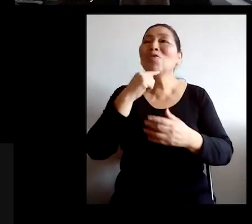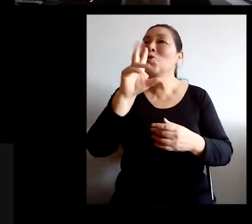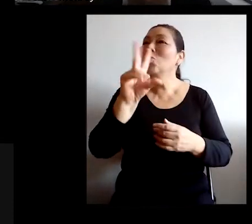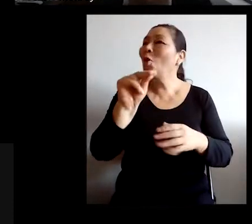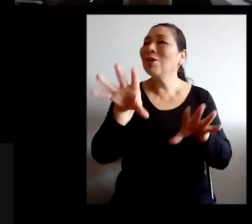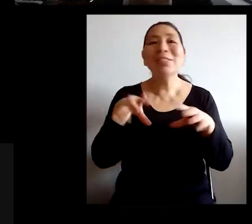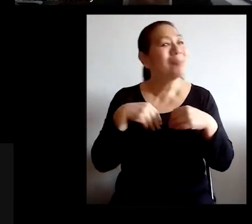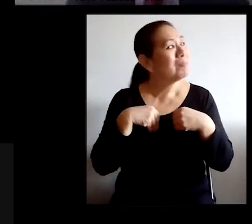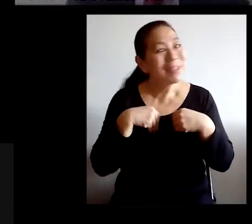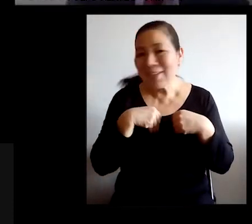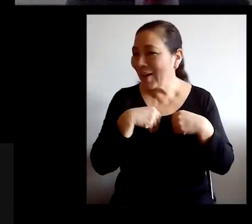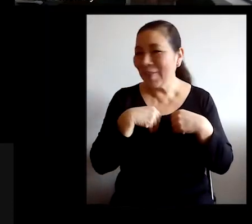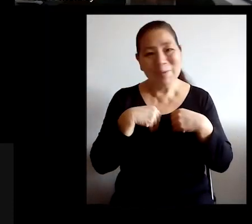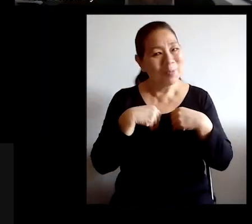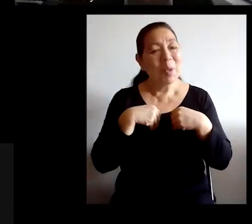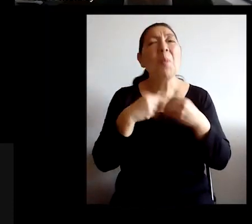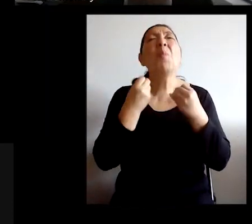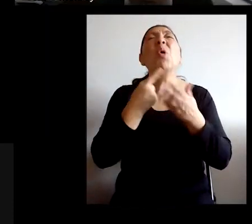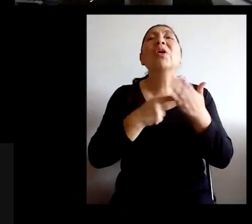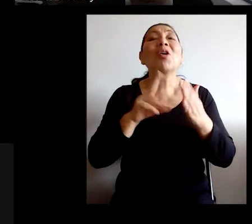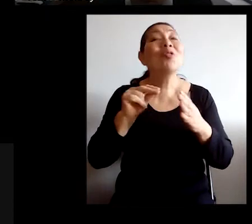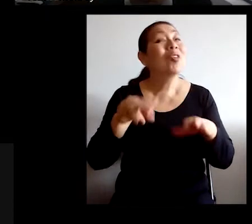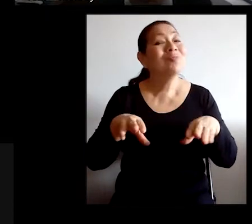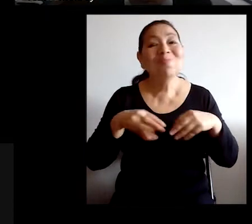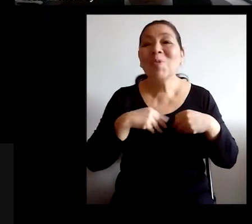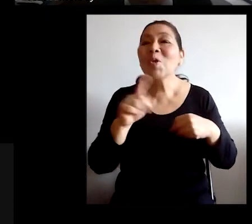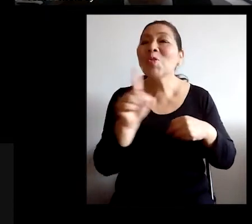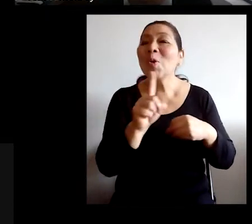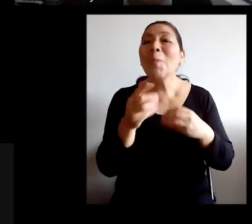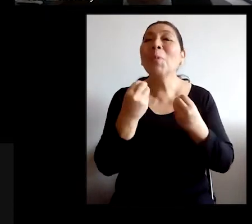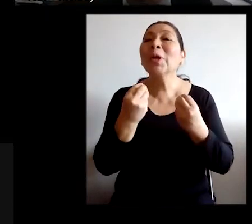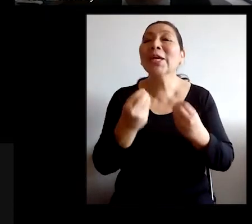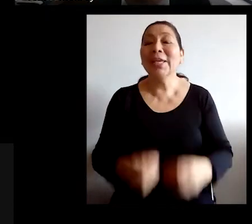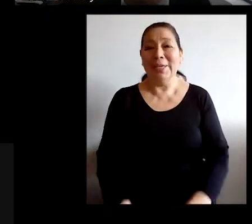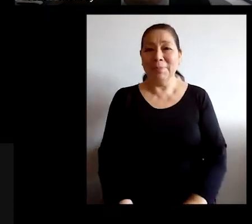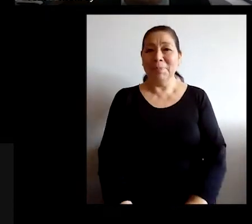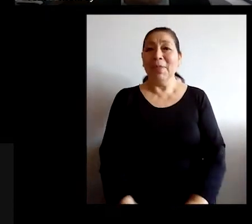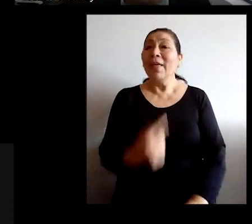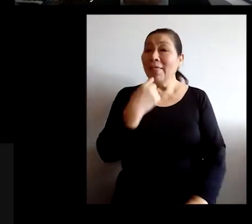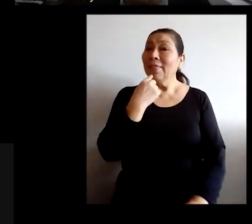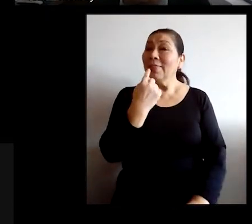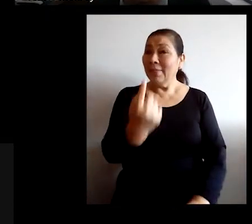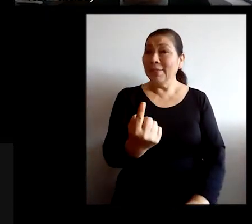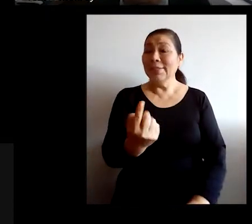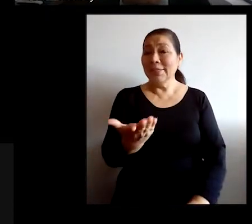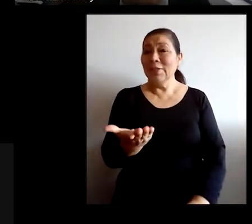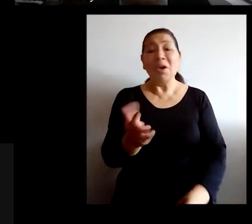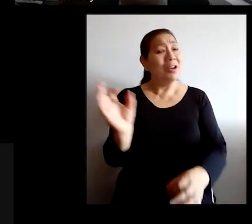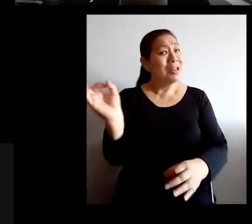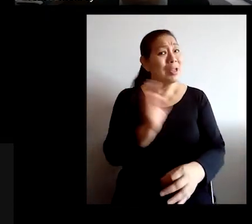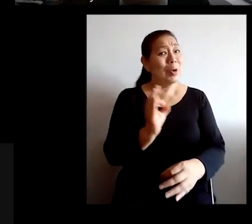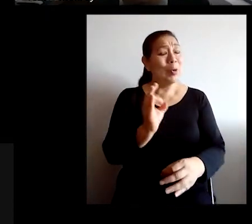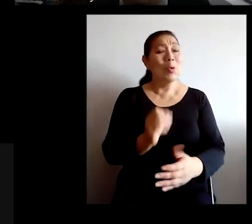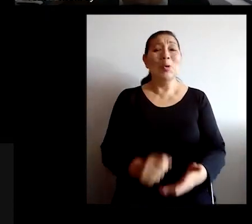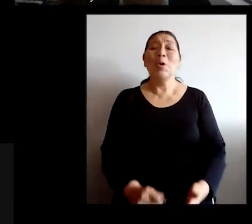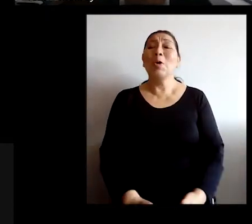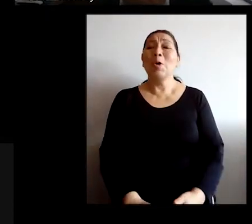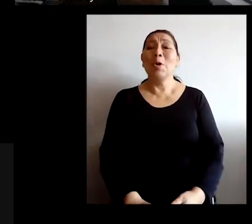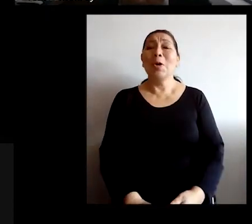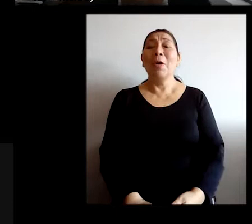demanda. ¿Por qué declaró improcedente la demanda? Empiezo diciéndoles que ninguno